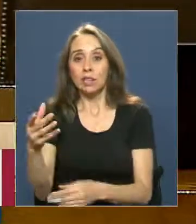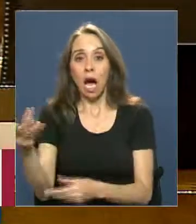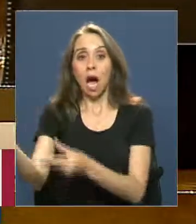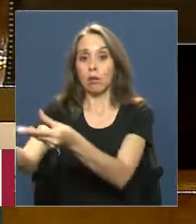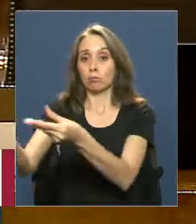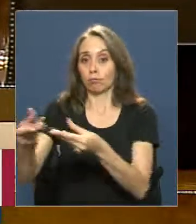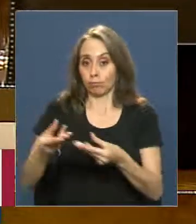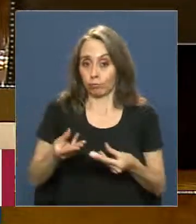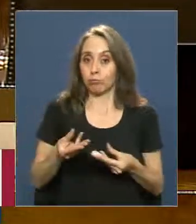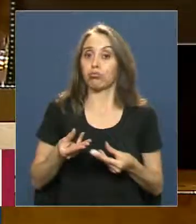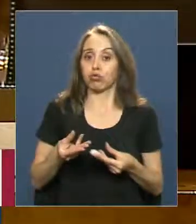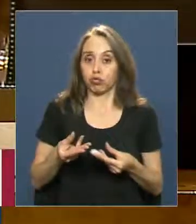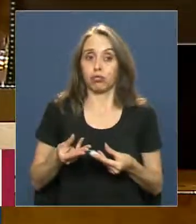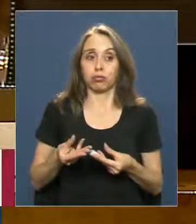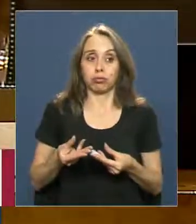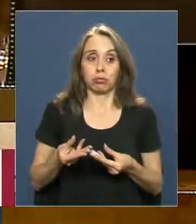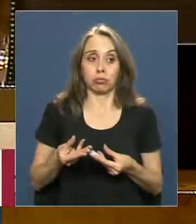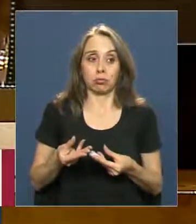resuelto, lo tenemos